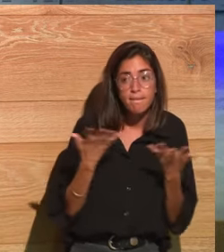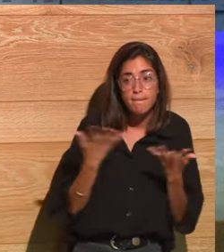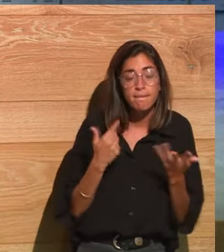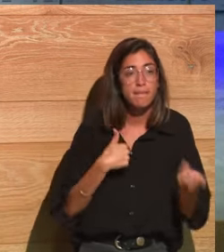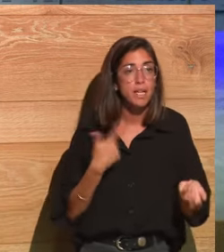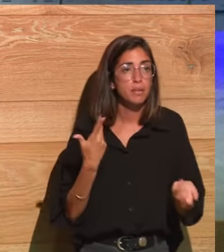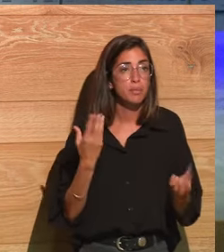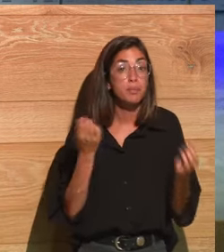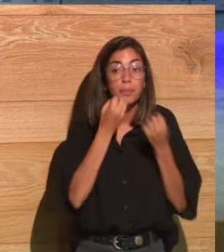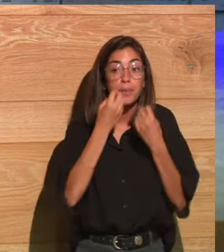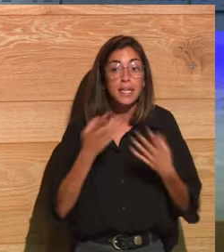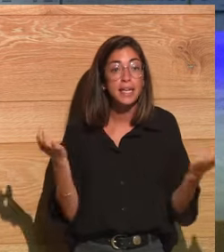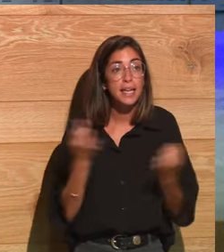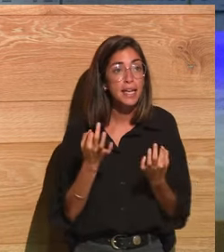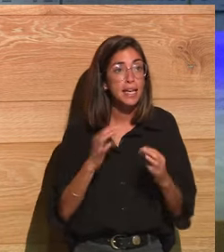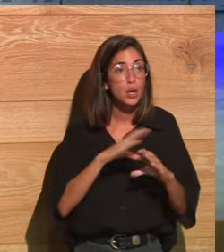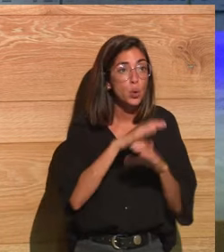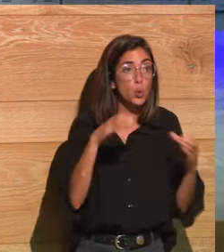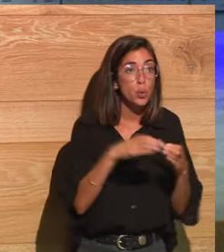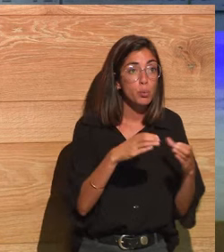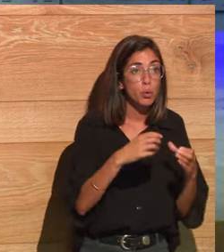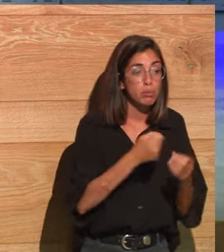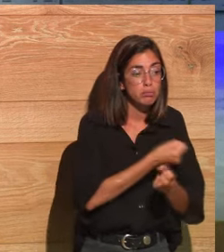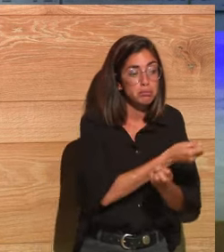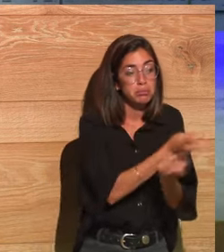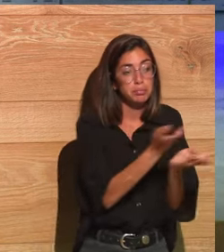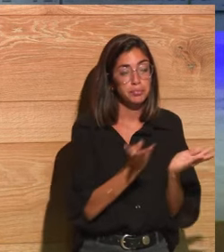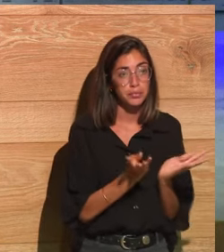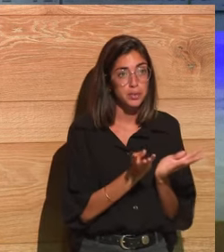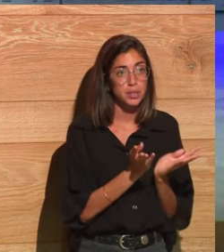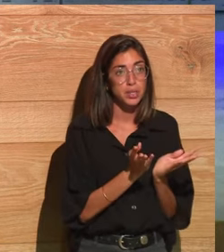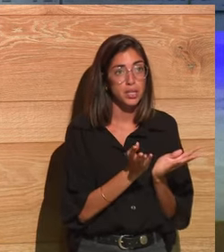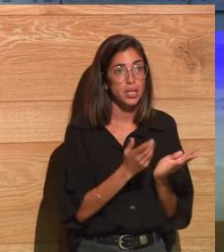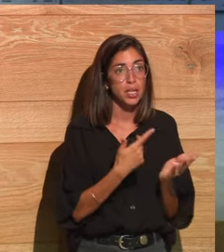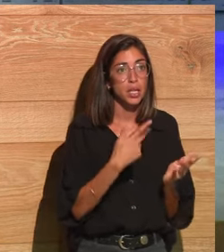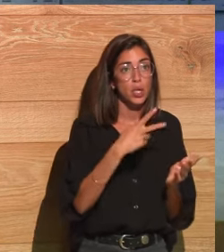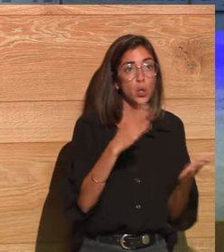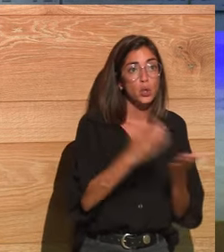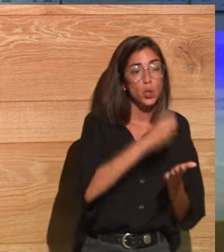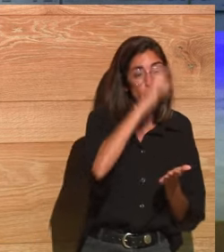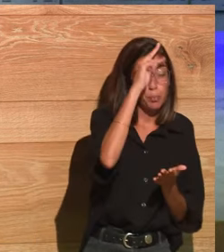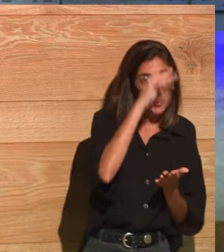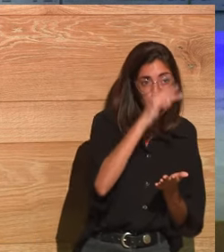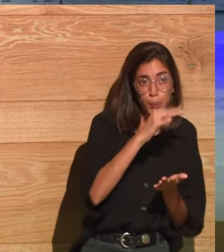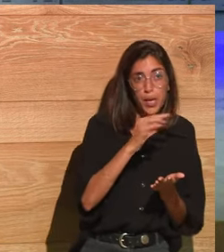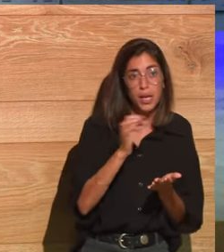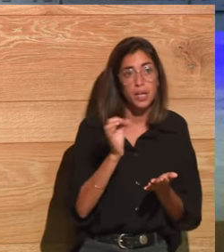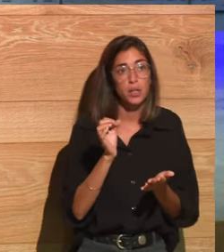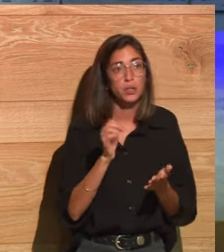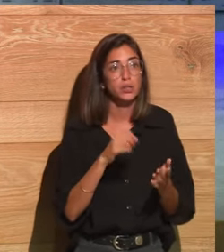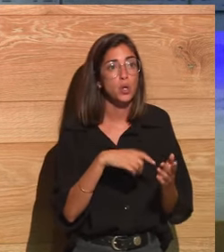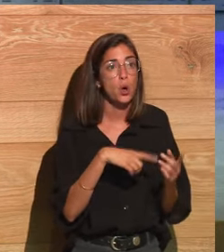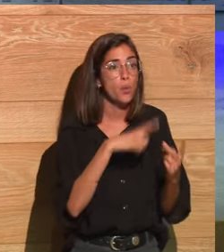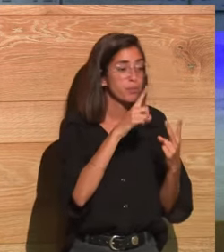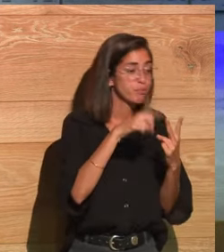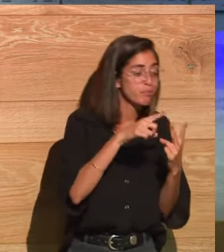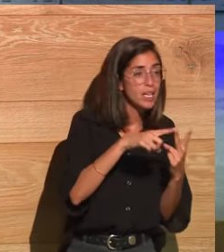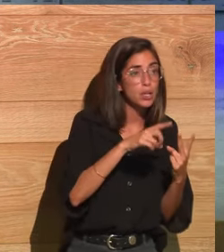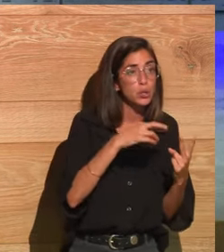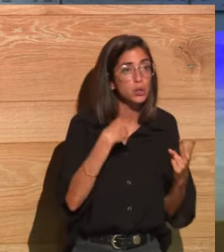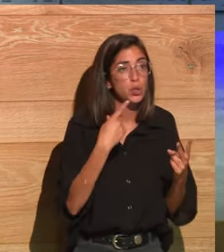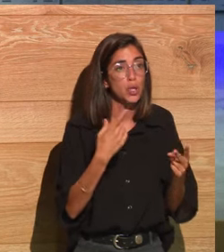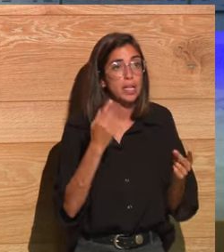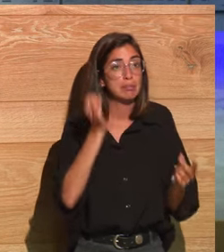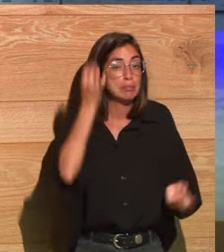salir, ¿qué nos viene bien? Nos viene bien que en el grupo haya de todo. Que haya el precavido, que haya el que tiene esas ideas peregrinas, que dices, ¿por qué tonterías dices? Pero con un momento